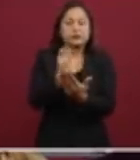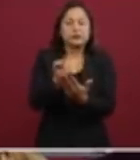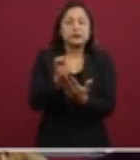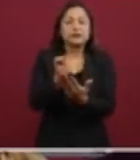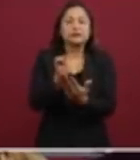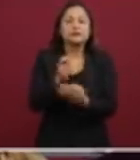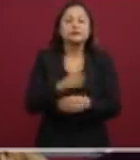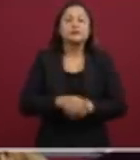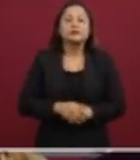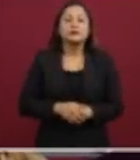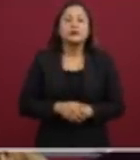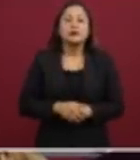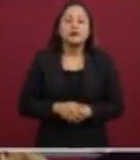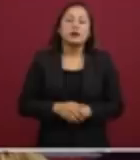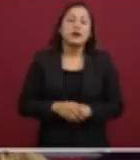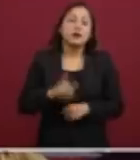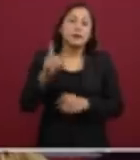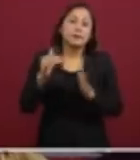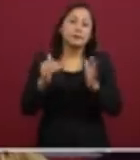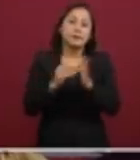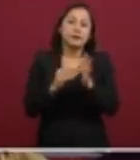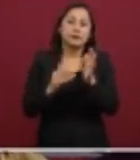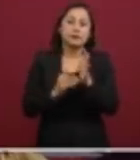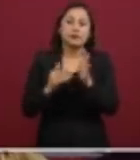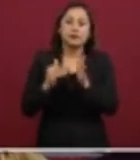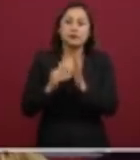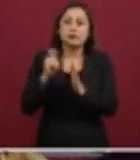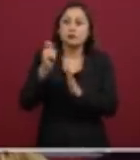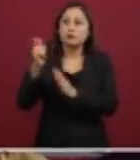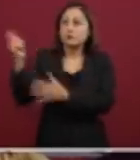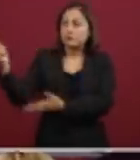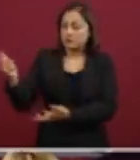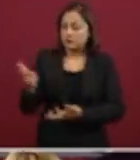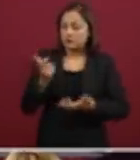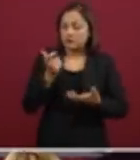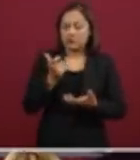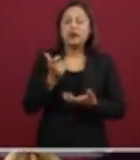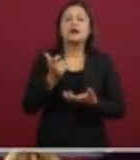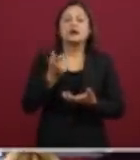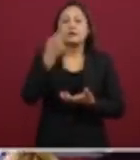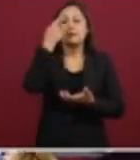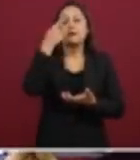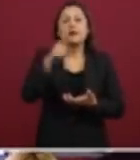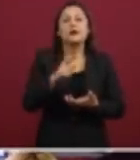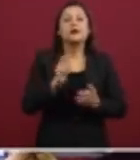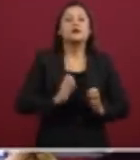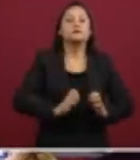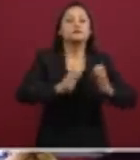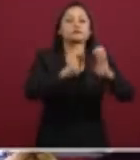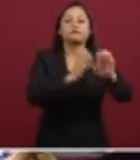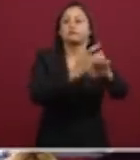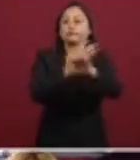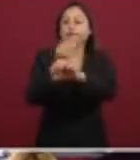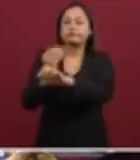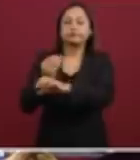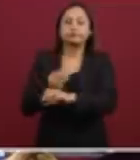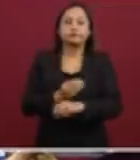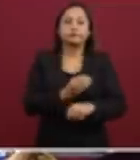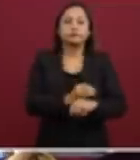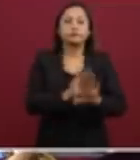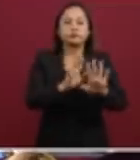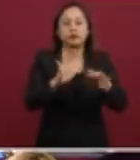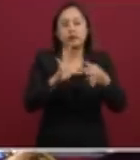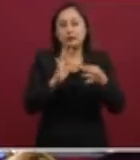los 1,000 millones de pesos que nos han asignado para equipamiento, y explicarles simplemente de manera muy